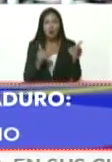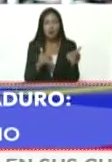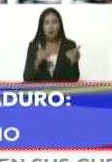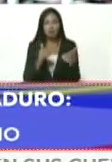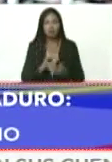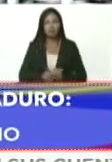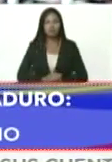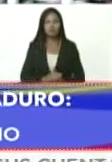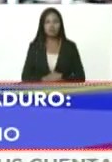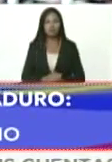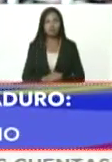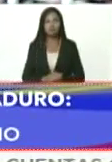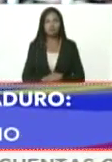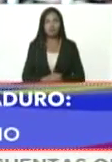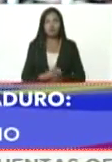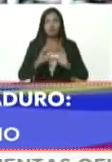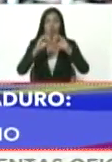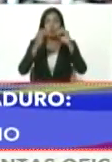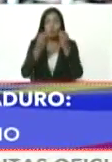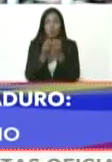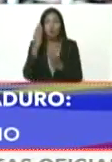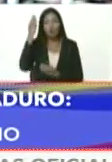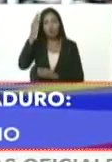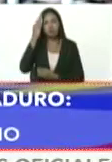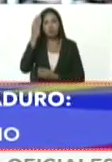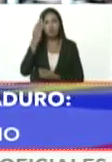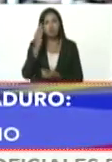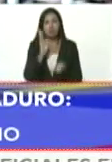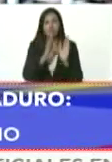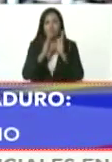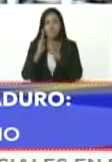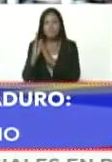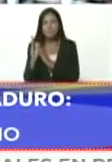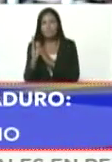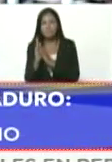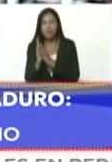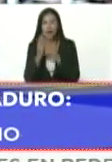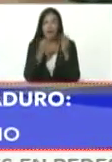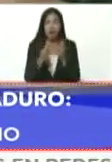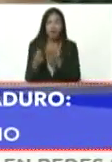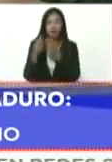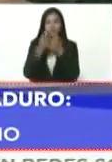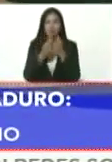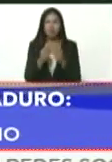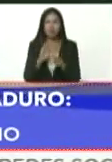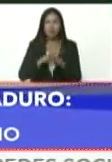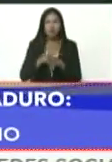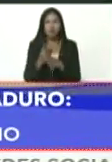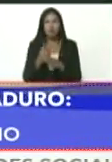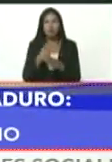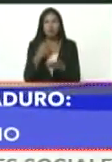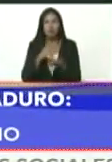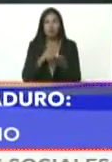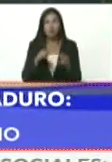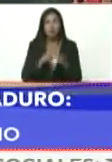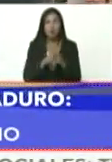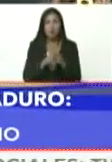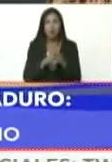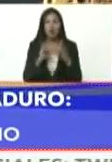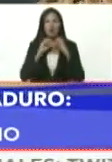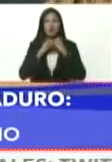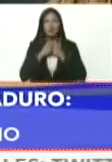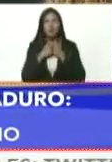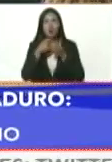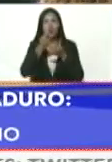en la organización, en la conciencia, en la estructuración, en la economía. Porque entonces yo planteo, Aristóbulo, anótalo en el